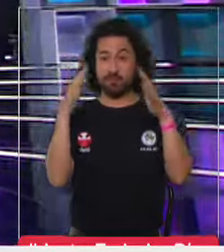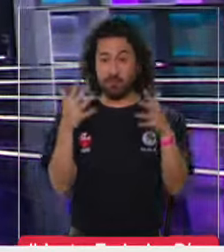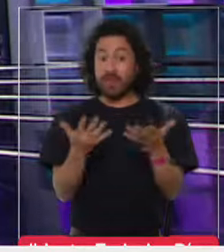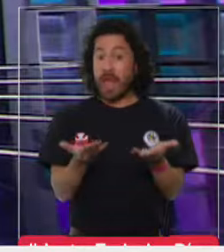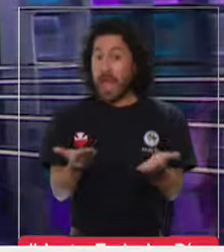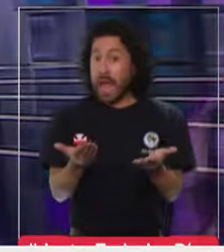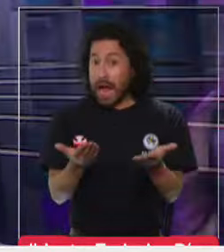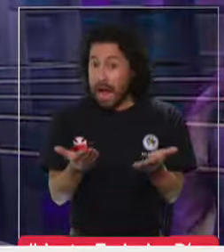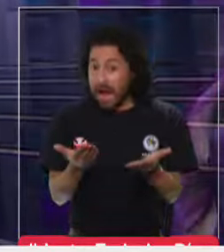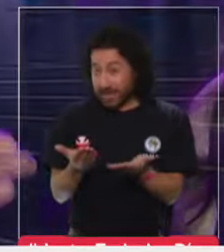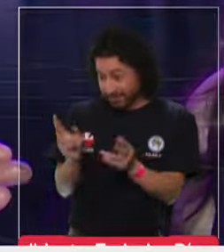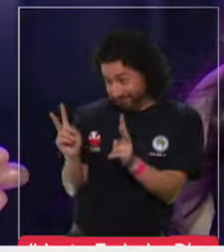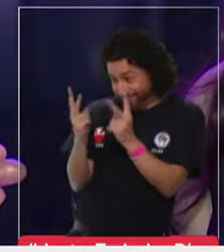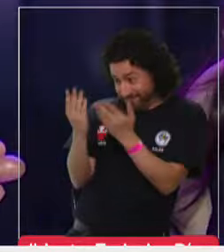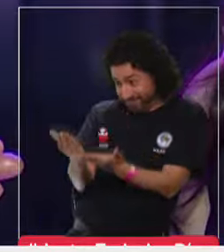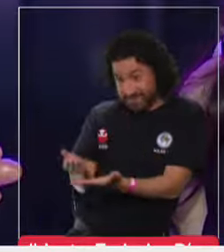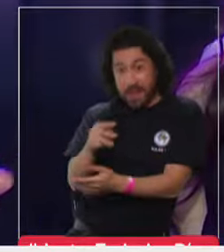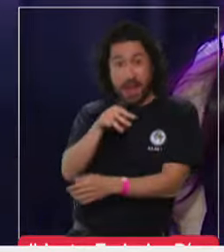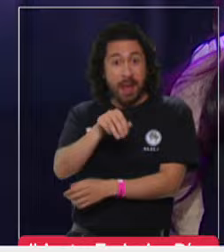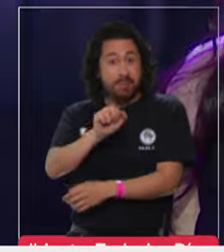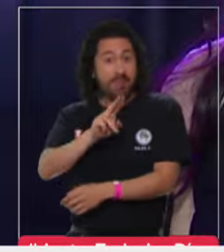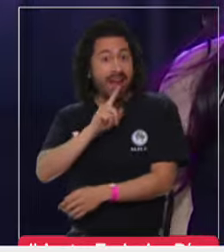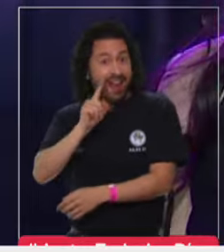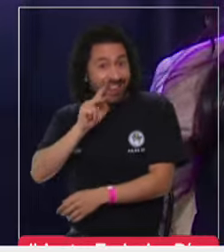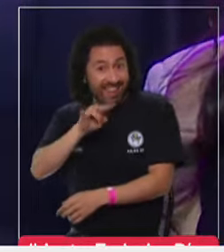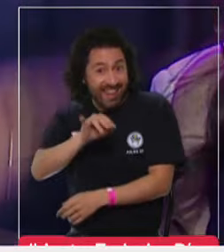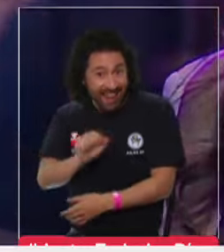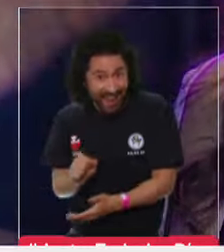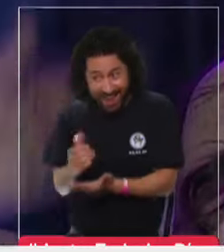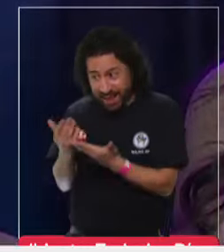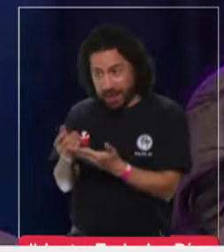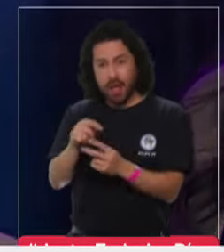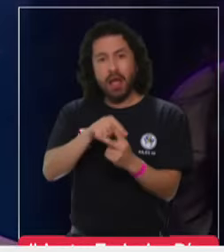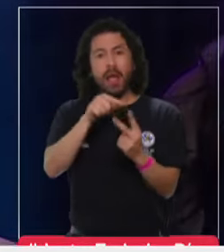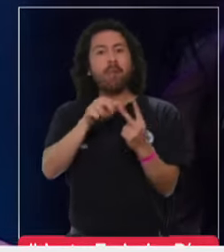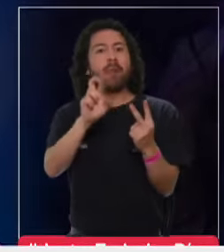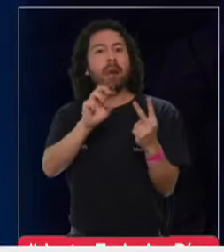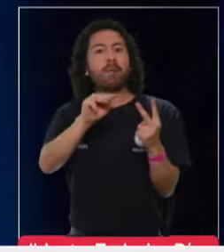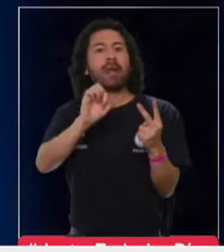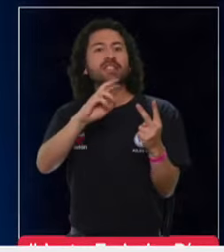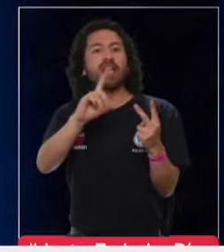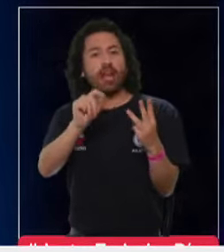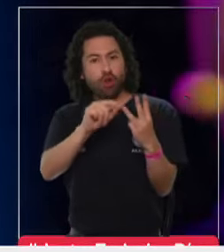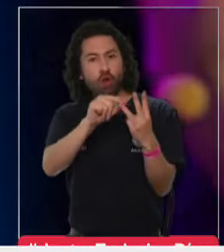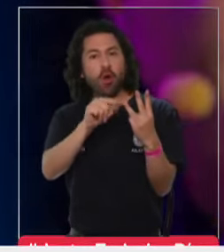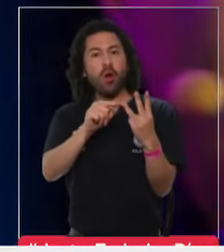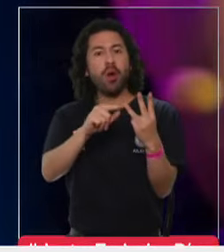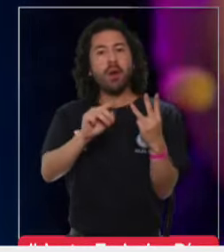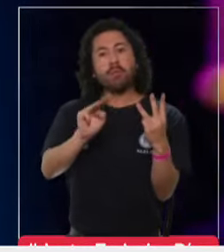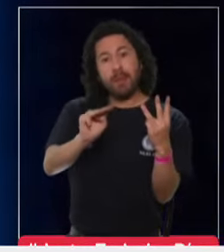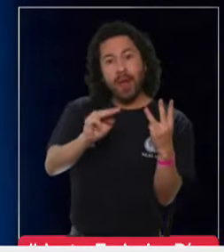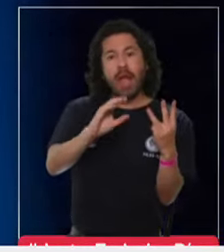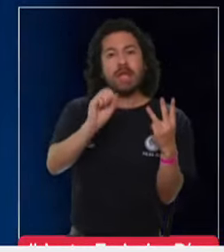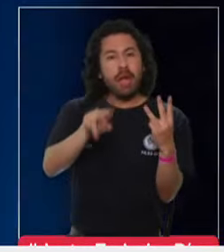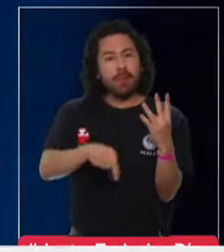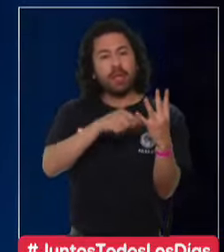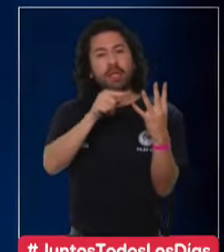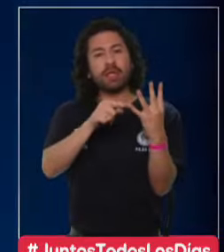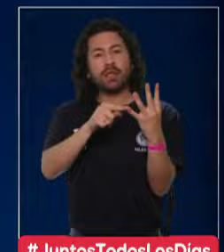Aquí está con nosotros Martina, Marcelo el papá, Carmen Gloria la mamá, Diego el